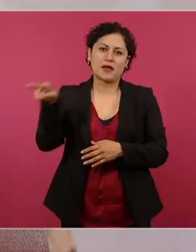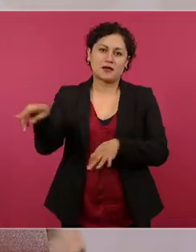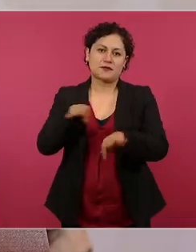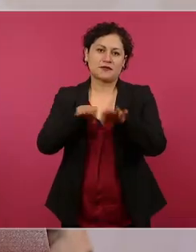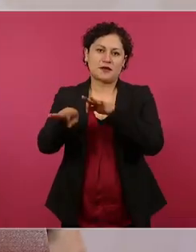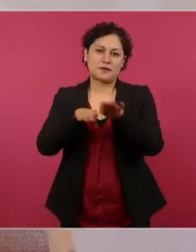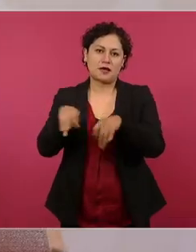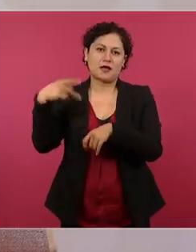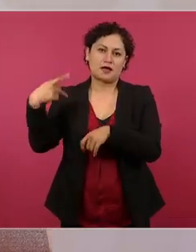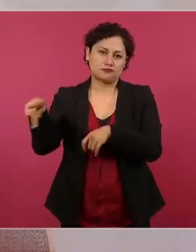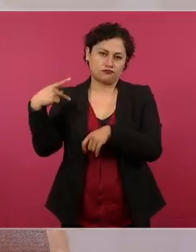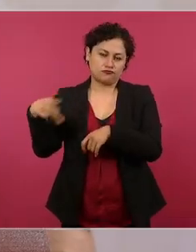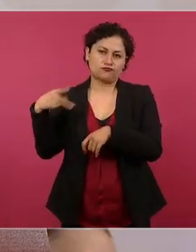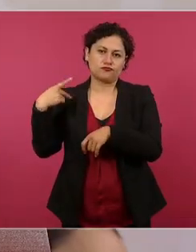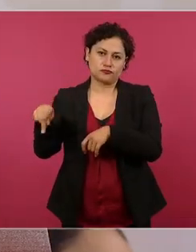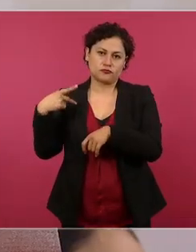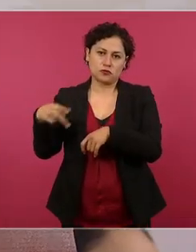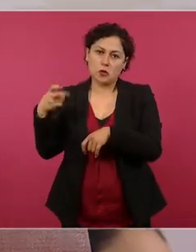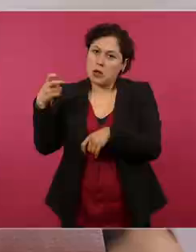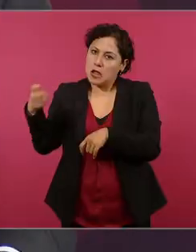esa fonda y de eso vivíamos.